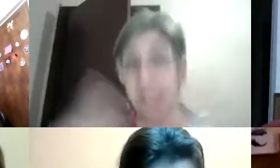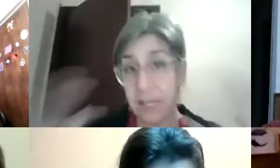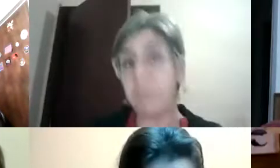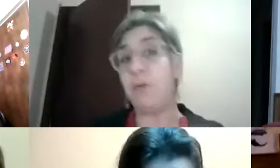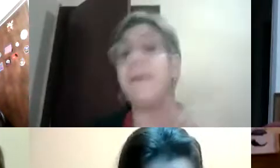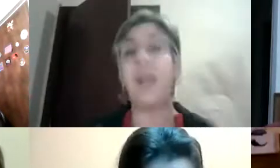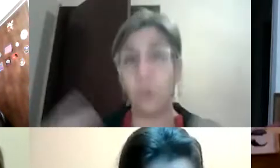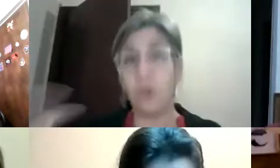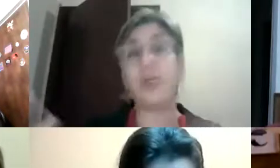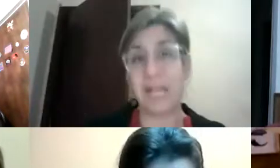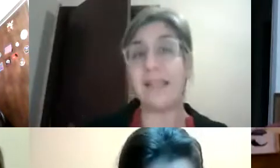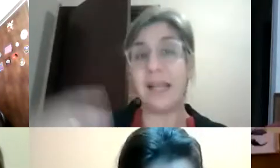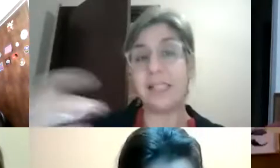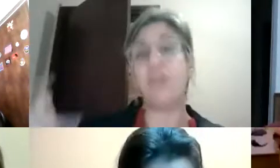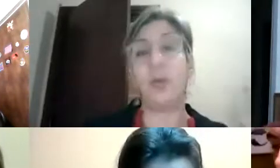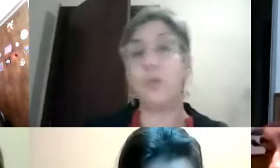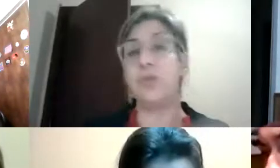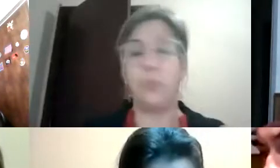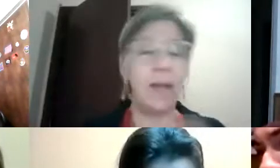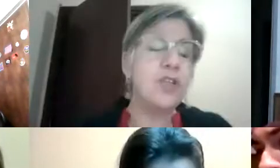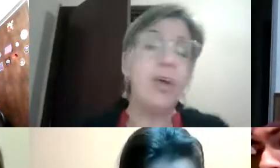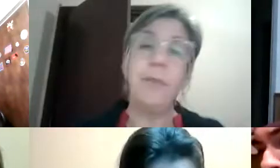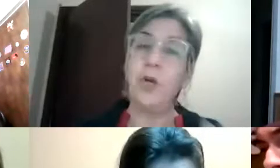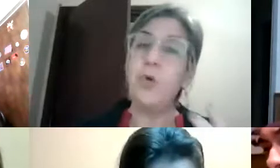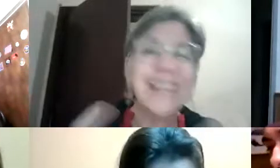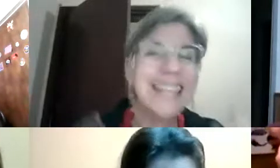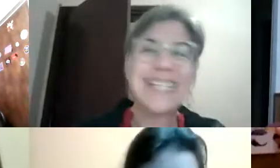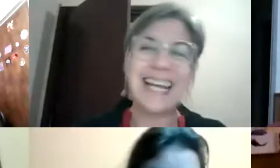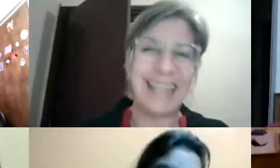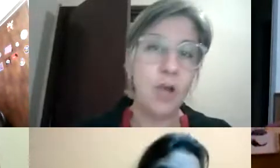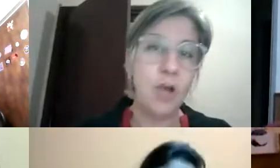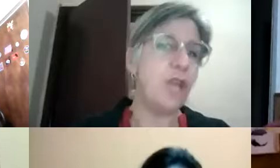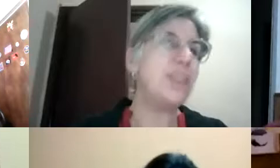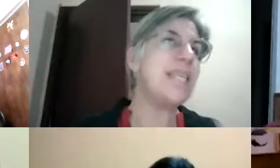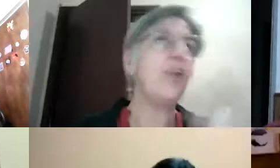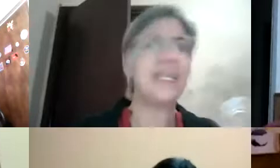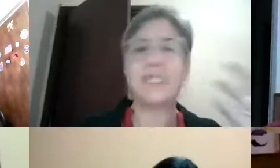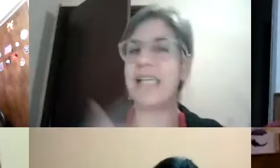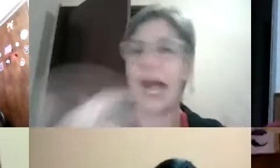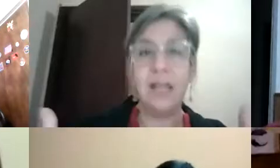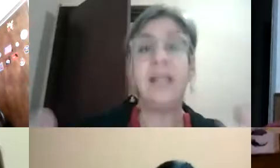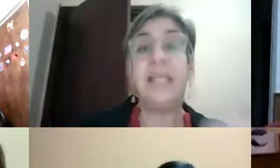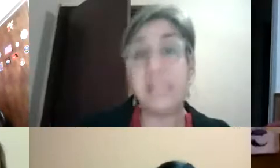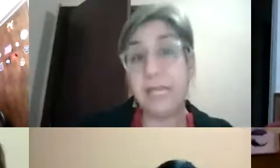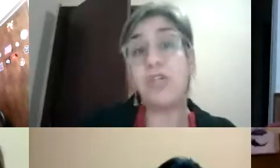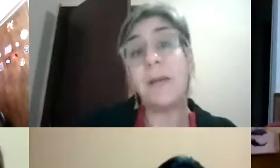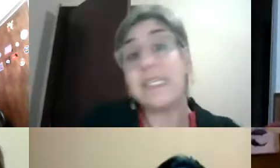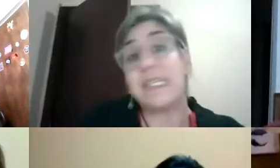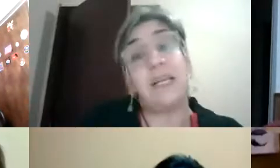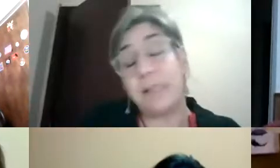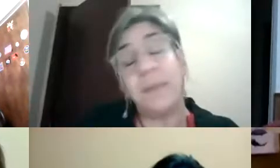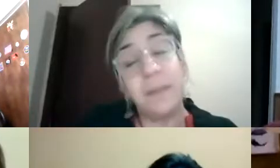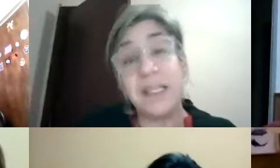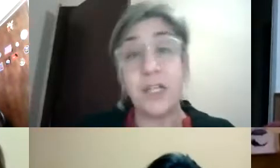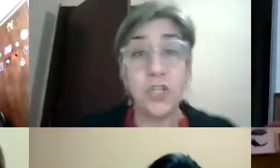y sí, puede haber algunos que ya están haciendo algunos en humanos, pero no está cerca, o sea, no es algo que es ya. Y sí, muchas veces